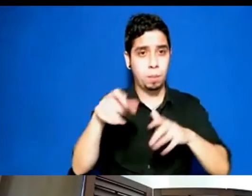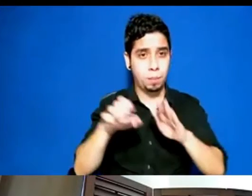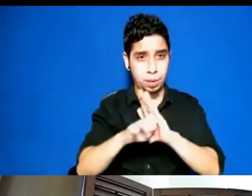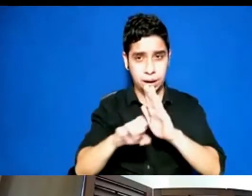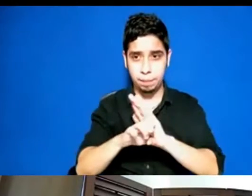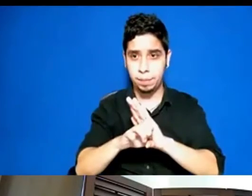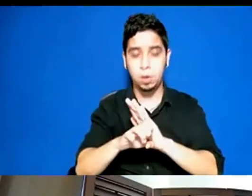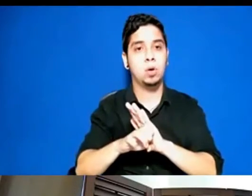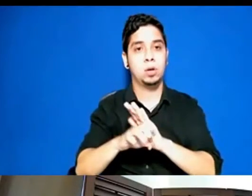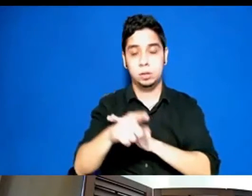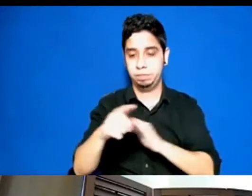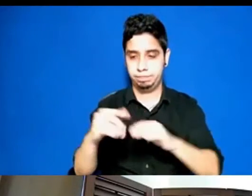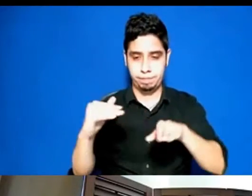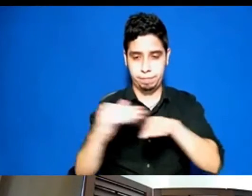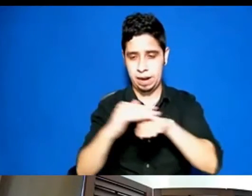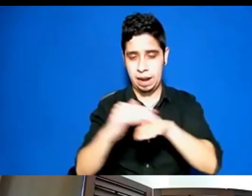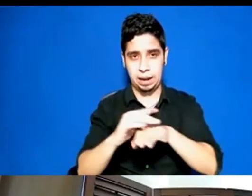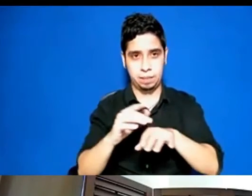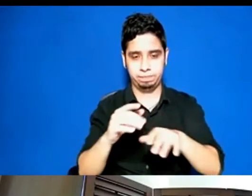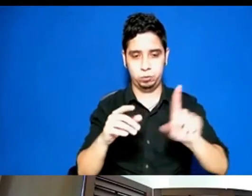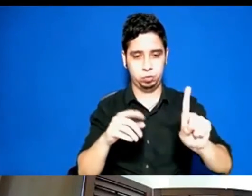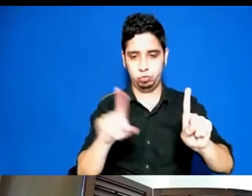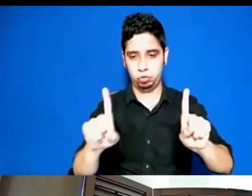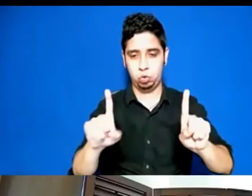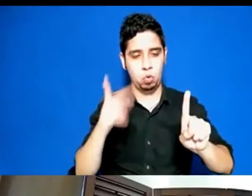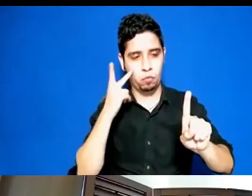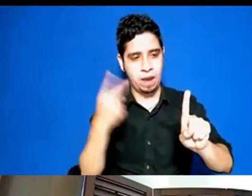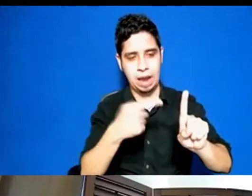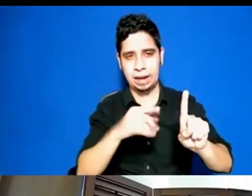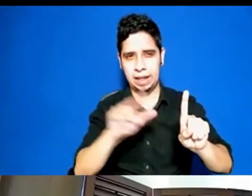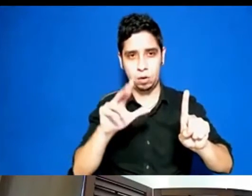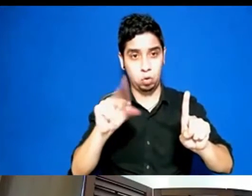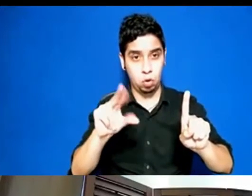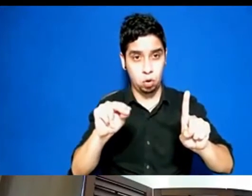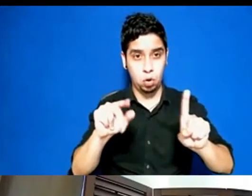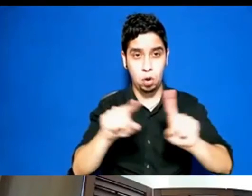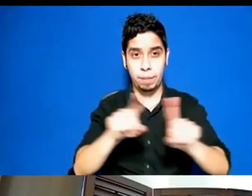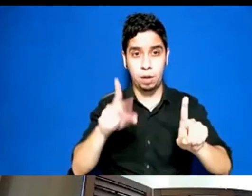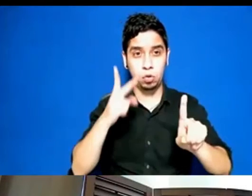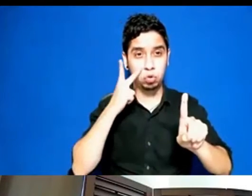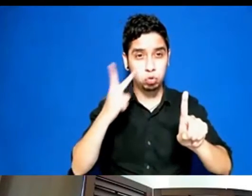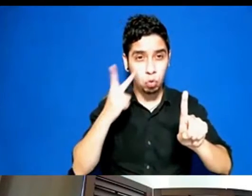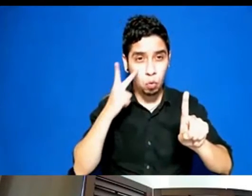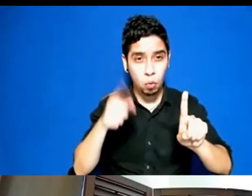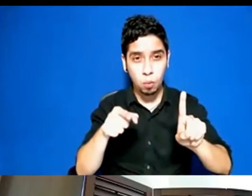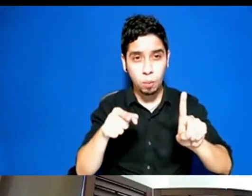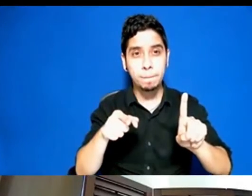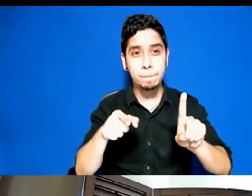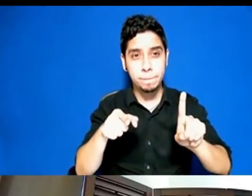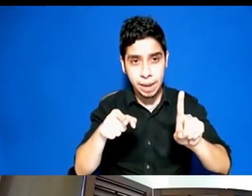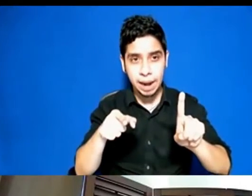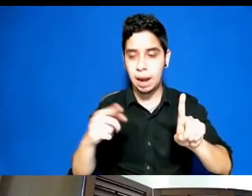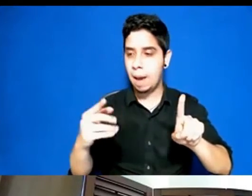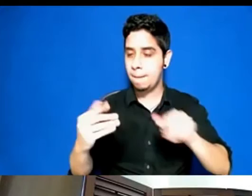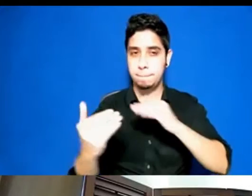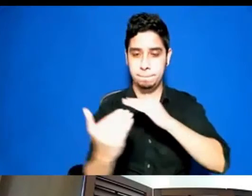persona que está al lado tuyo. Pero si miras a la orilla, siempre vas a ver la espuma blanca de la orilla del